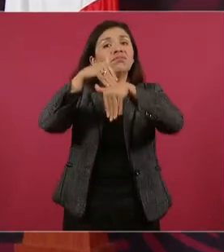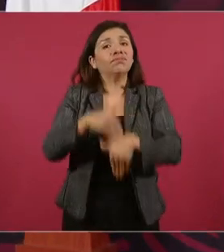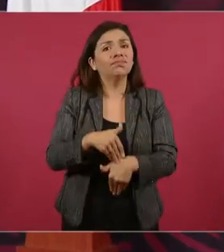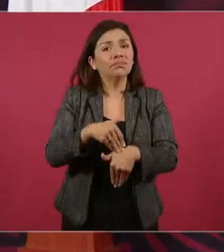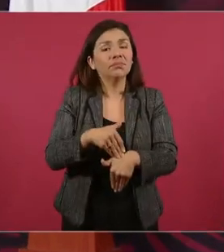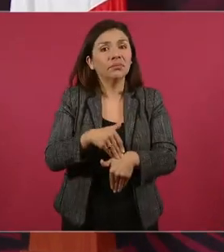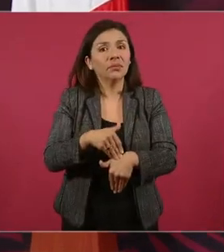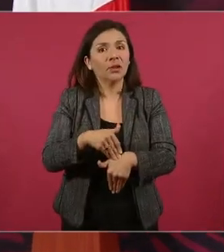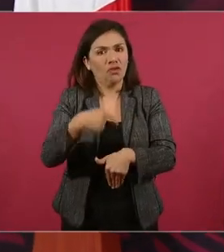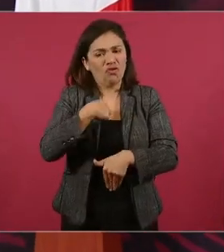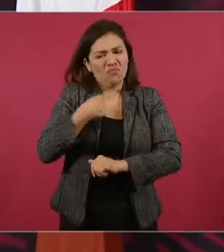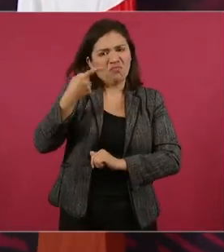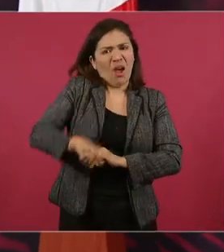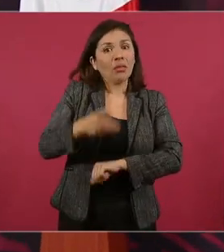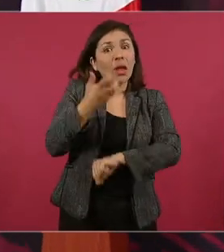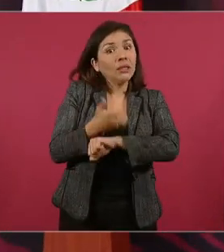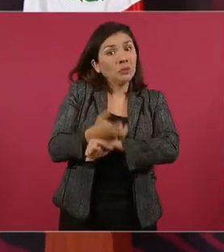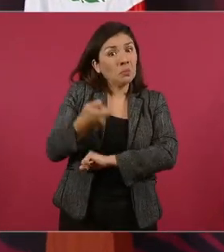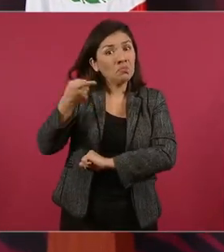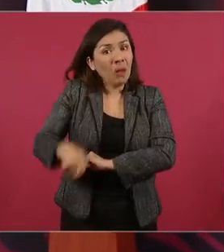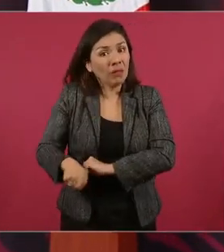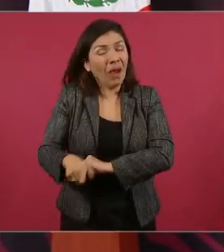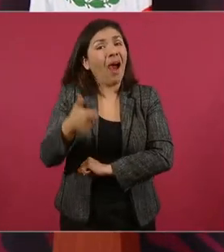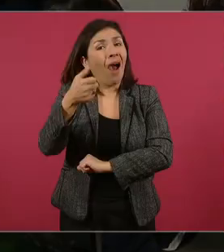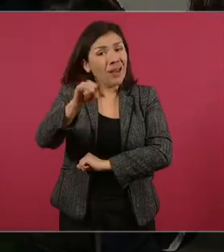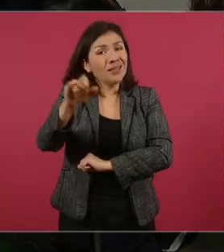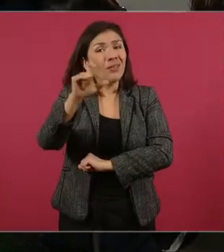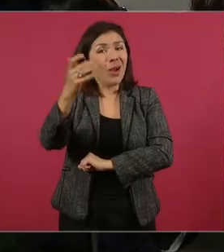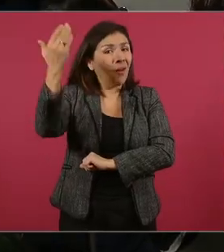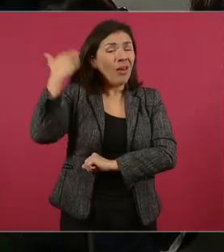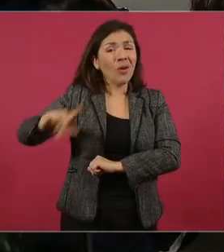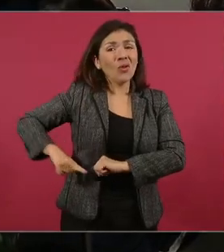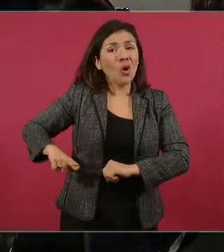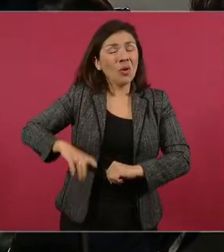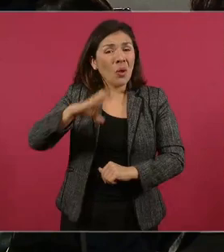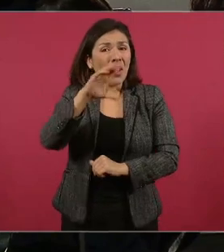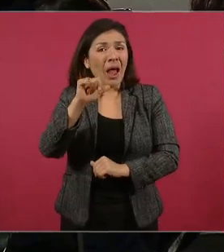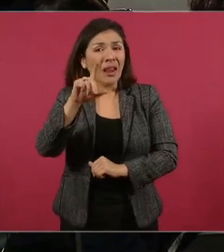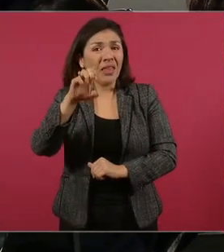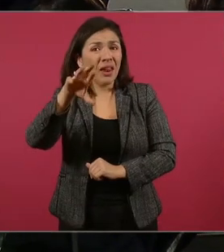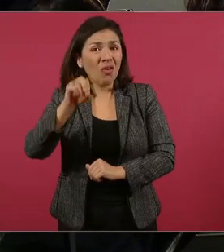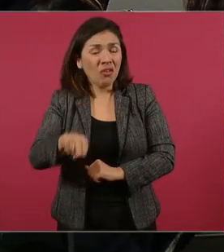Así fue durante el gobierno de Calderón,